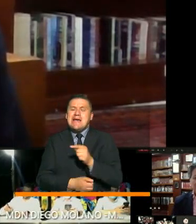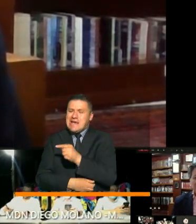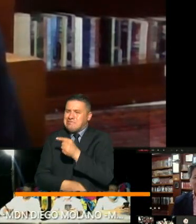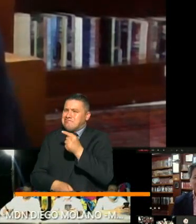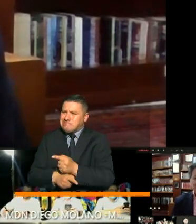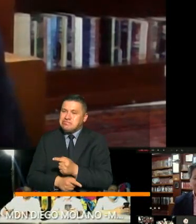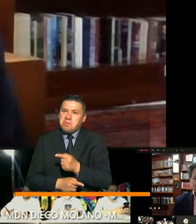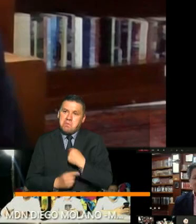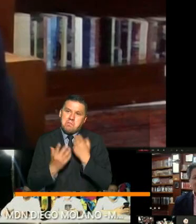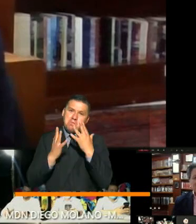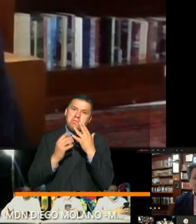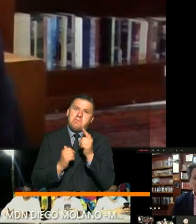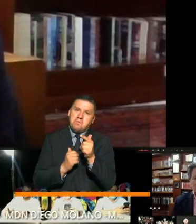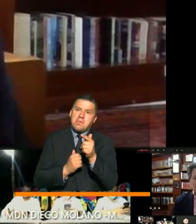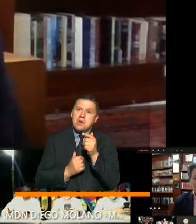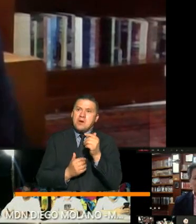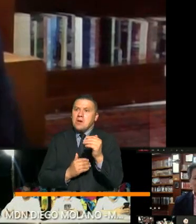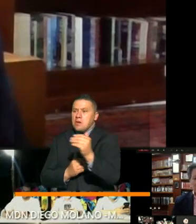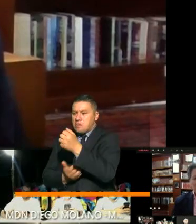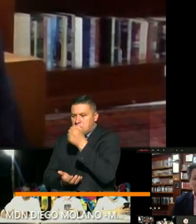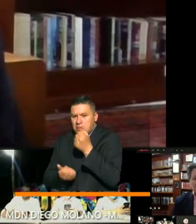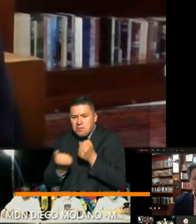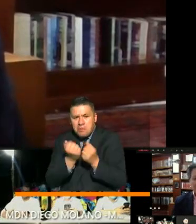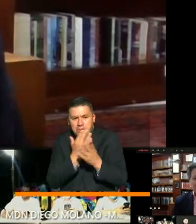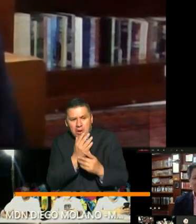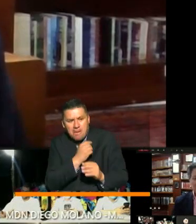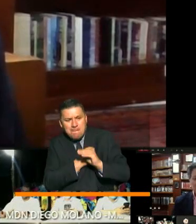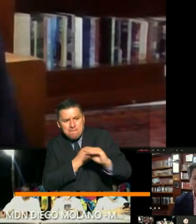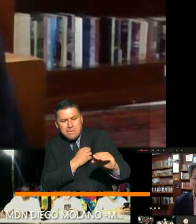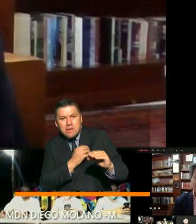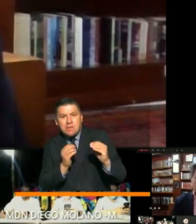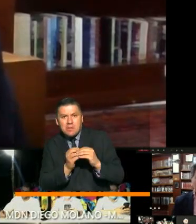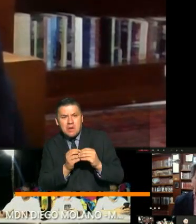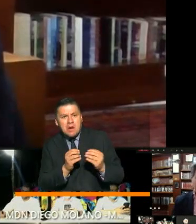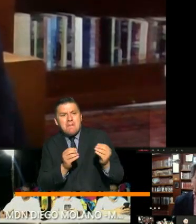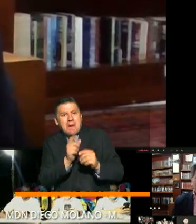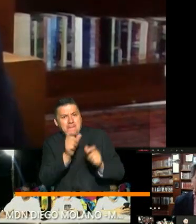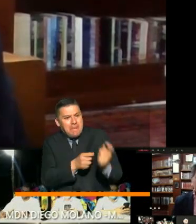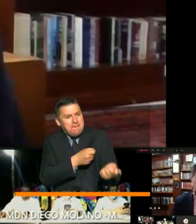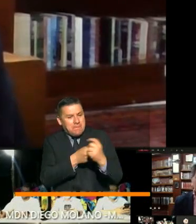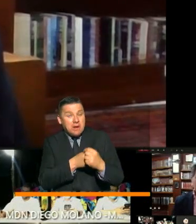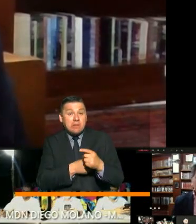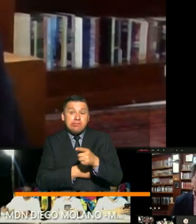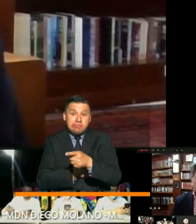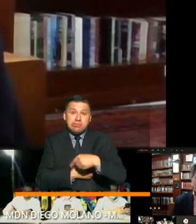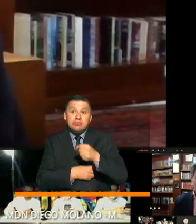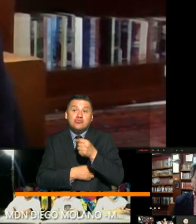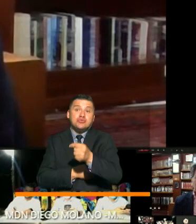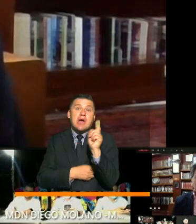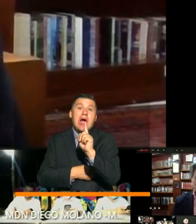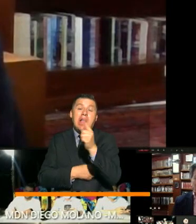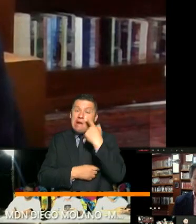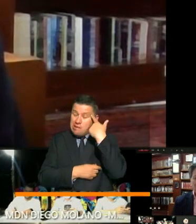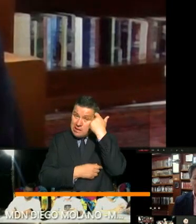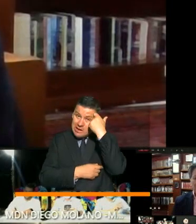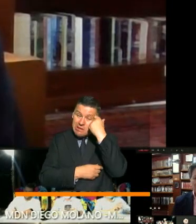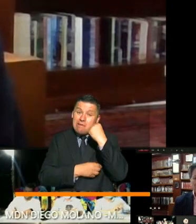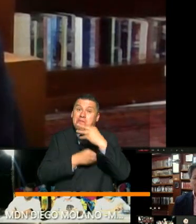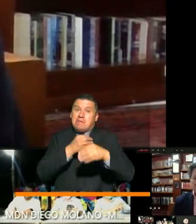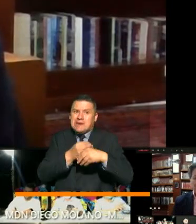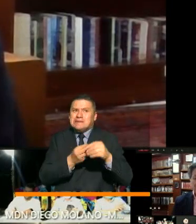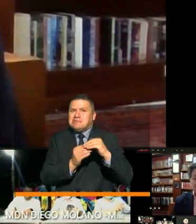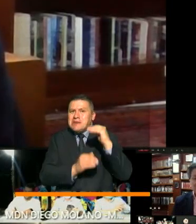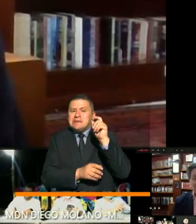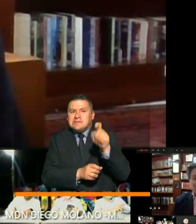que garantizar este ingreso mínimo para los más pobres será sin duda el reto de los próximos años, sumado a